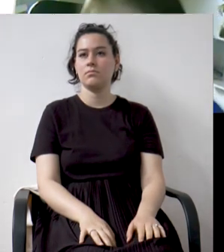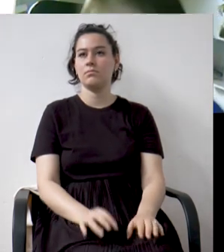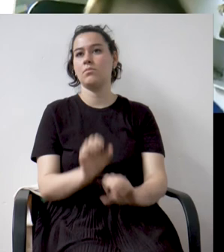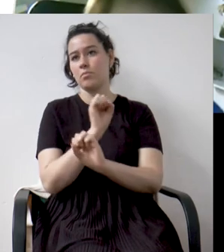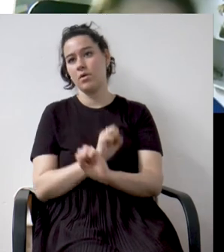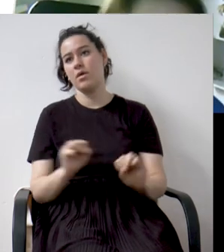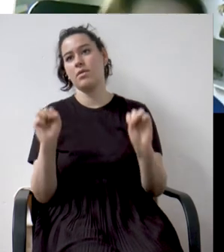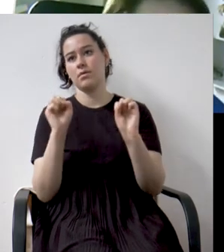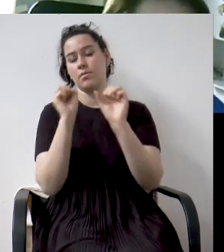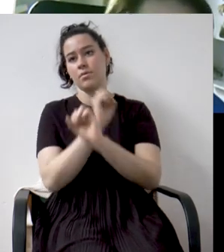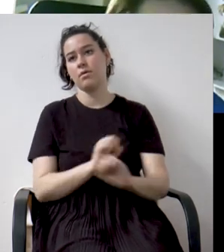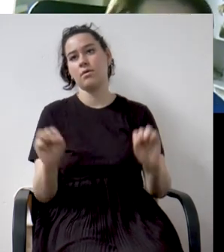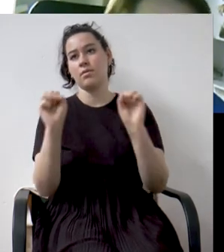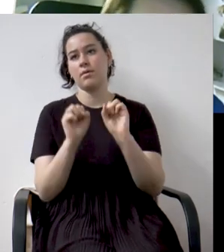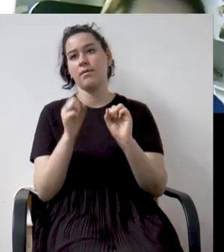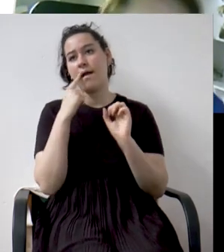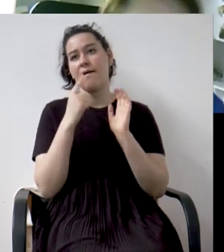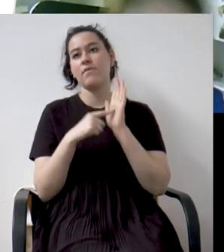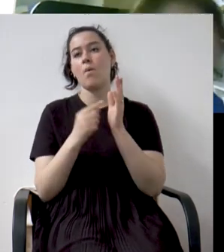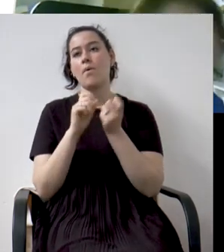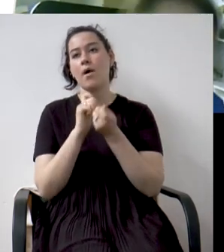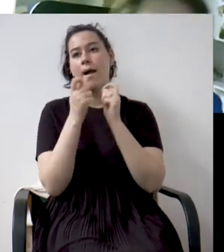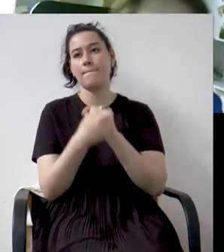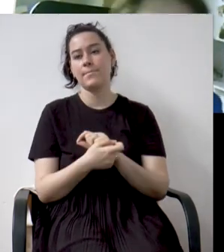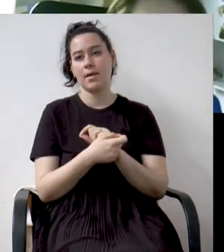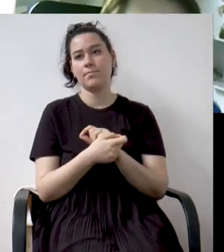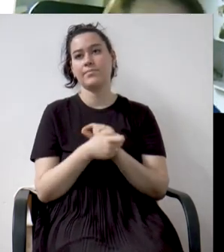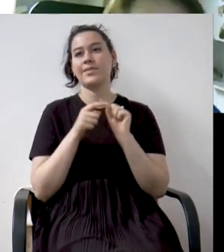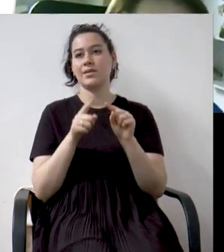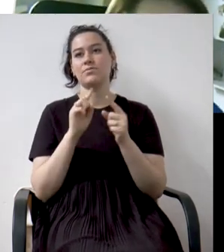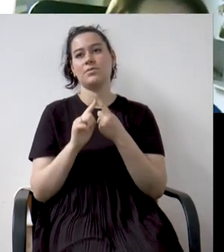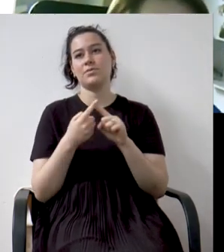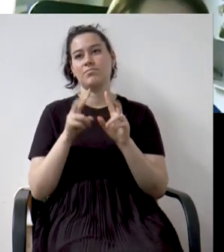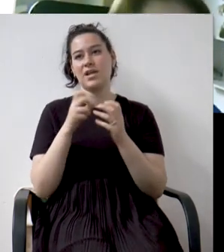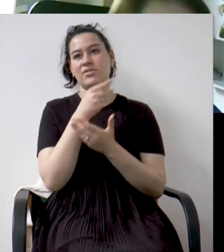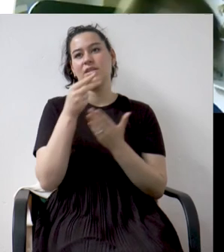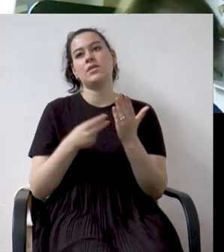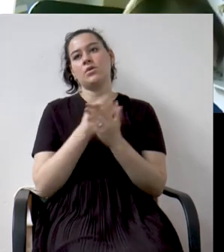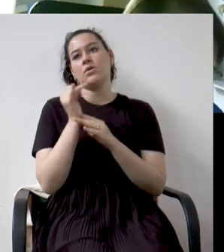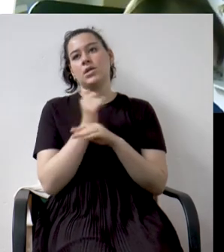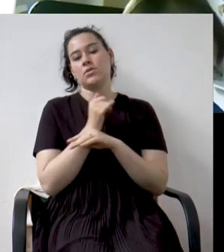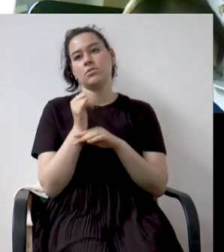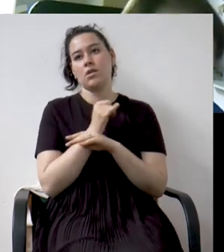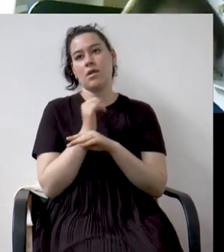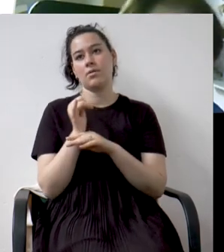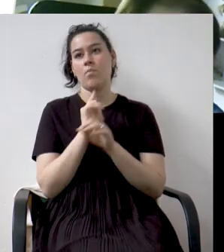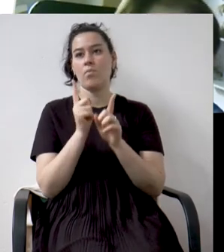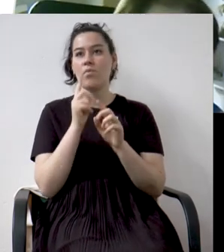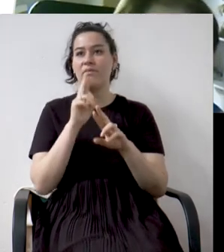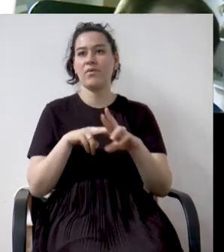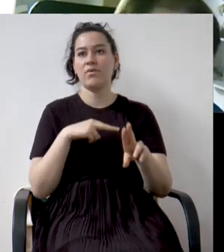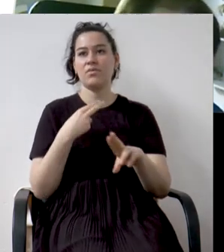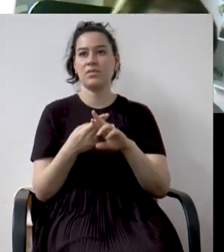Podría ser. Fíjense cómo les cambia. Eso es lo que tiene que ver con el diseño institucional. Y vuelvo a decir, estoy hablando